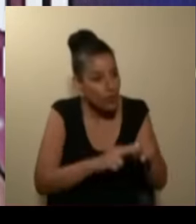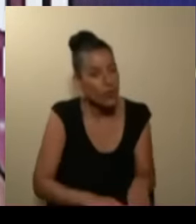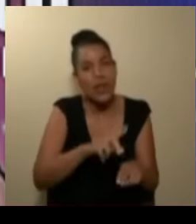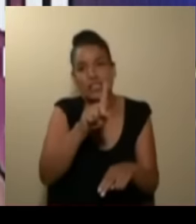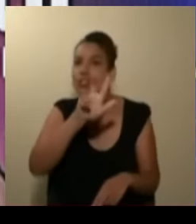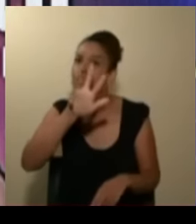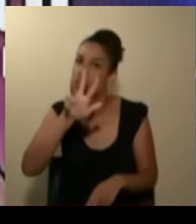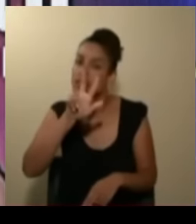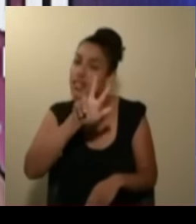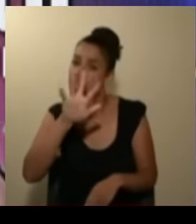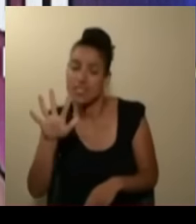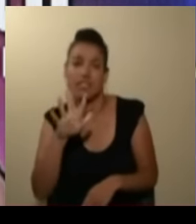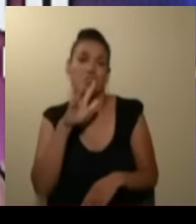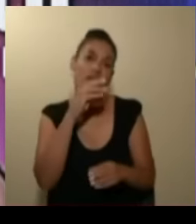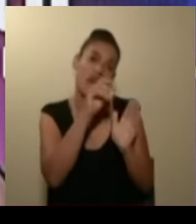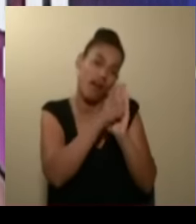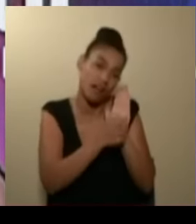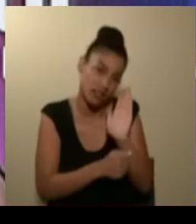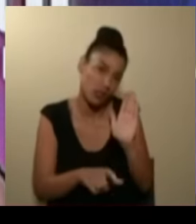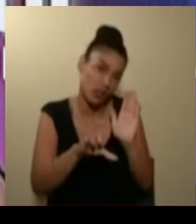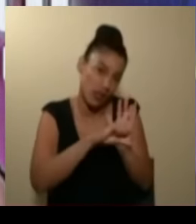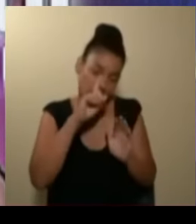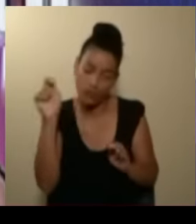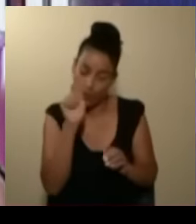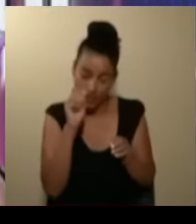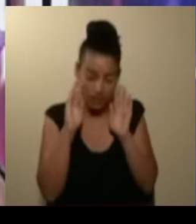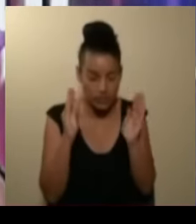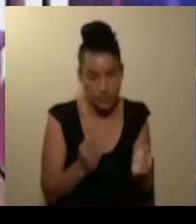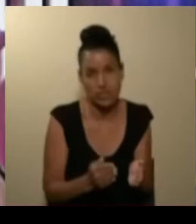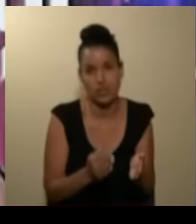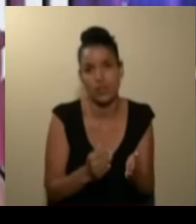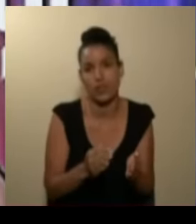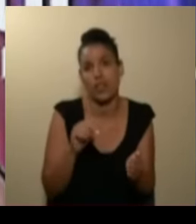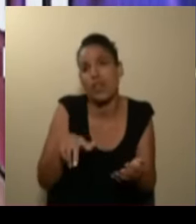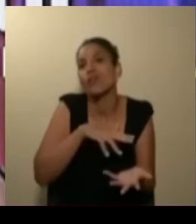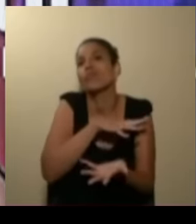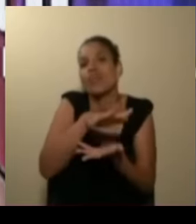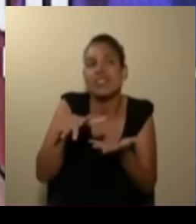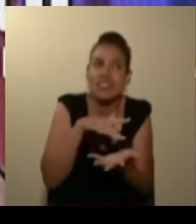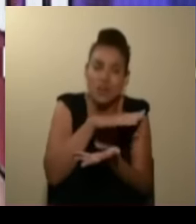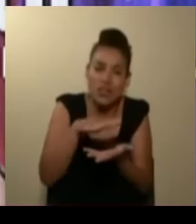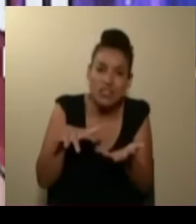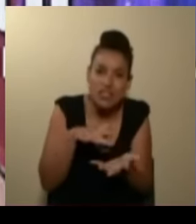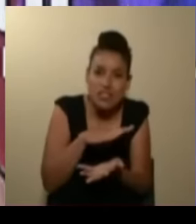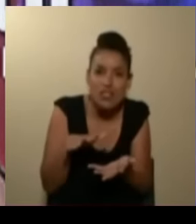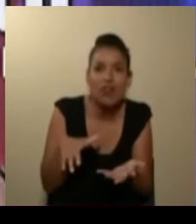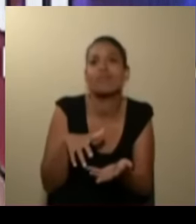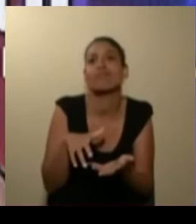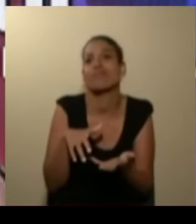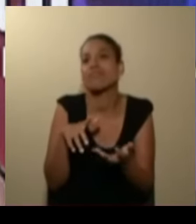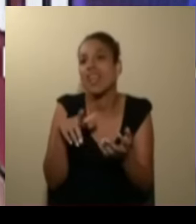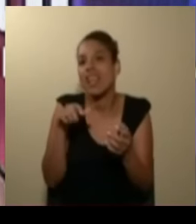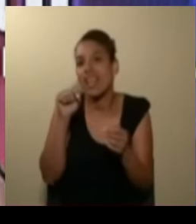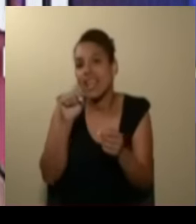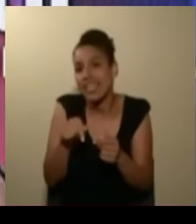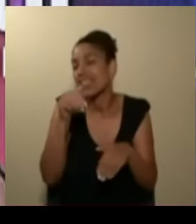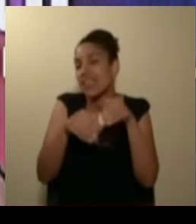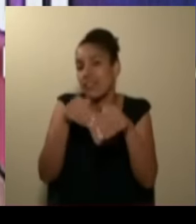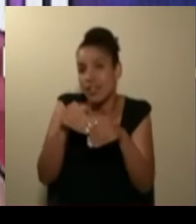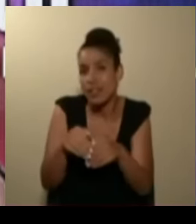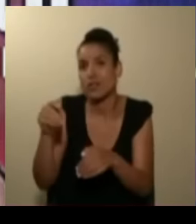135 artículos. Tenemos un contexto en el que se da el referéndum, contexto de caída de salarios, de caída